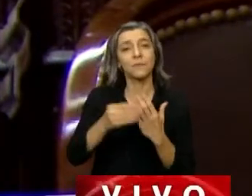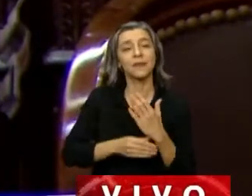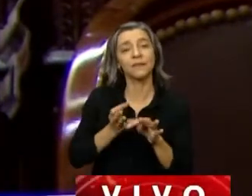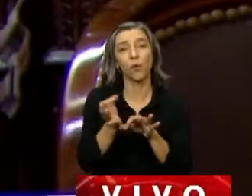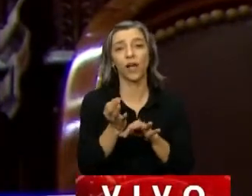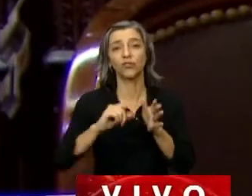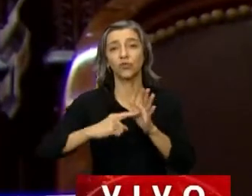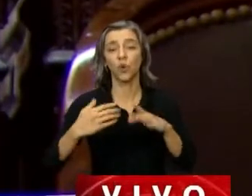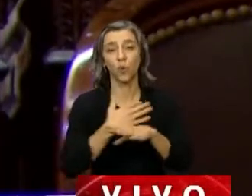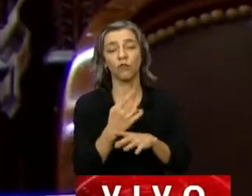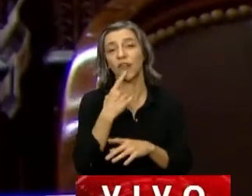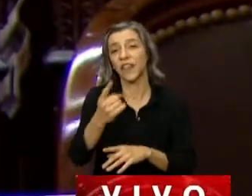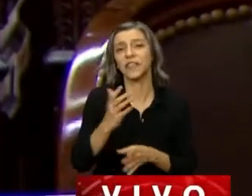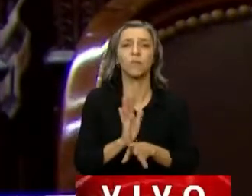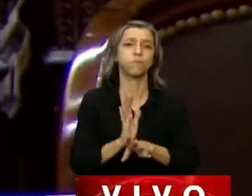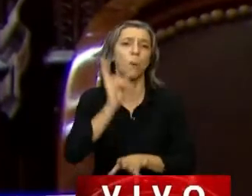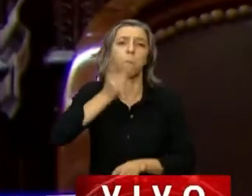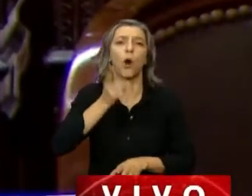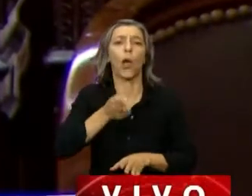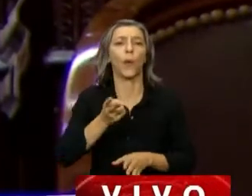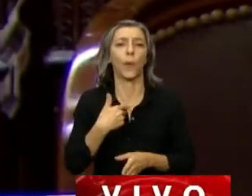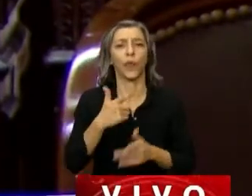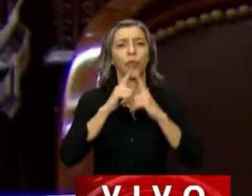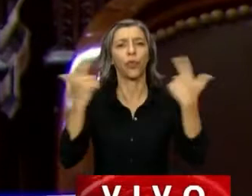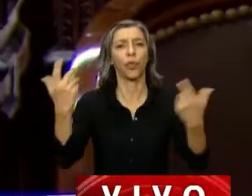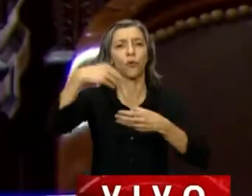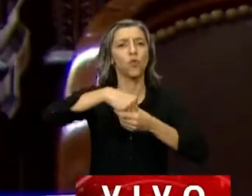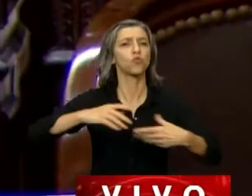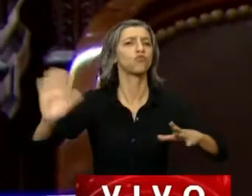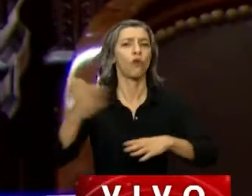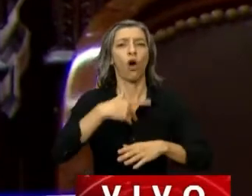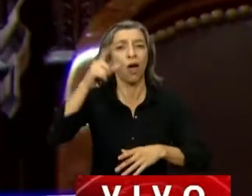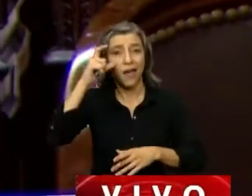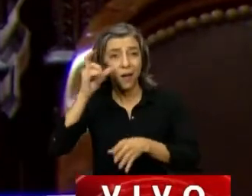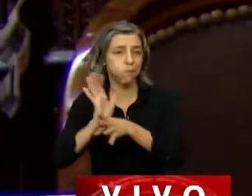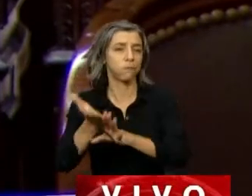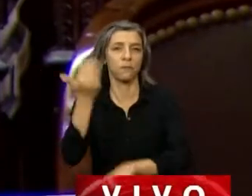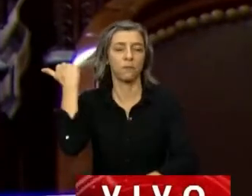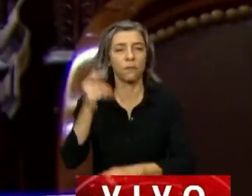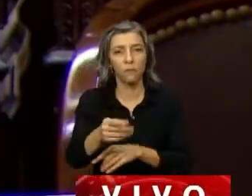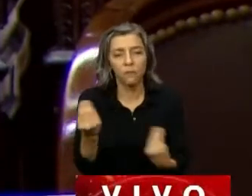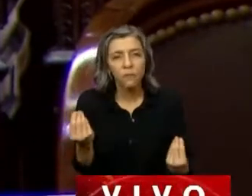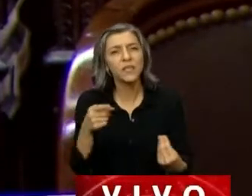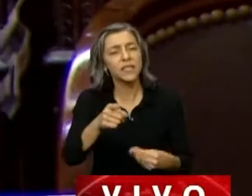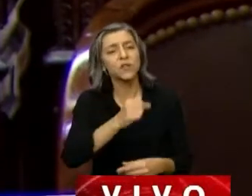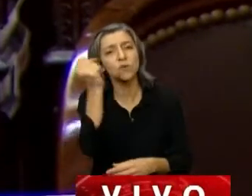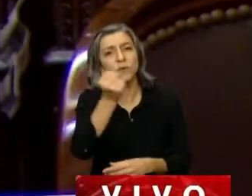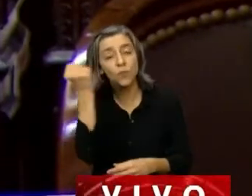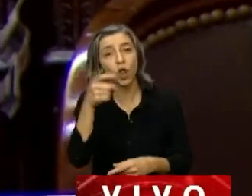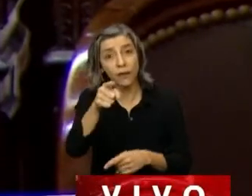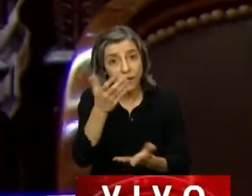Ciudad de Buenos Aires cuando define prohibir el lenguaje inclusivo. Y es interesante traerlo porque, en definitiva, ese